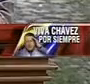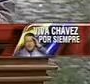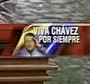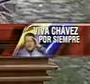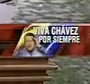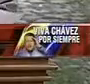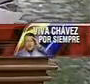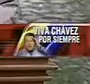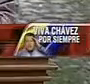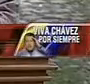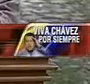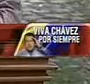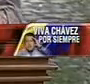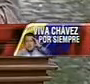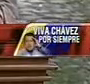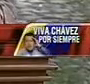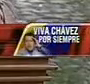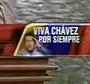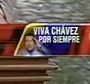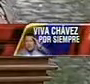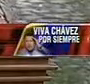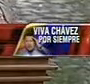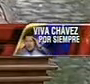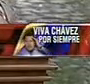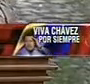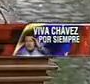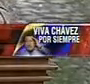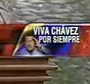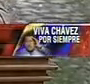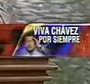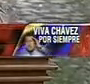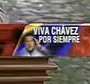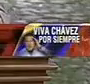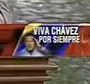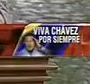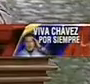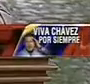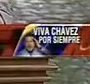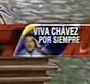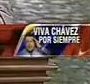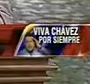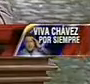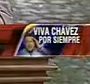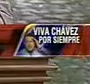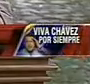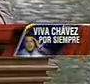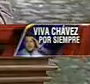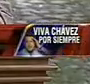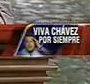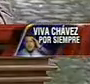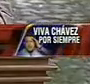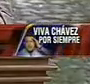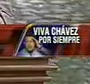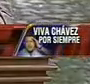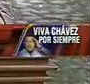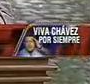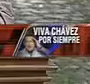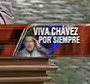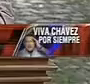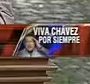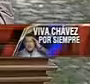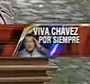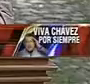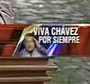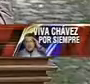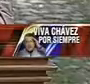de la República Popular China, Hu Jintao. Dice así: Beijing, 6 de marzo del 2013, al excelentísimo señor